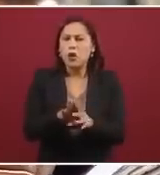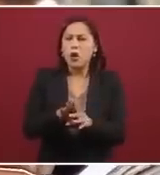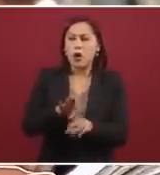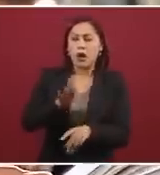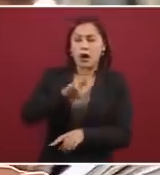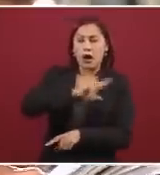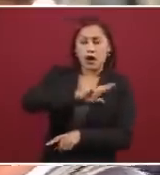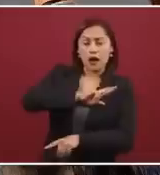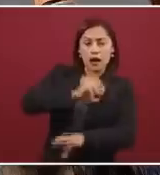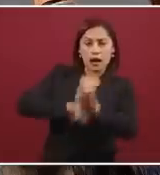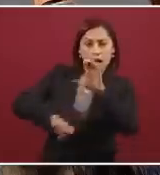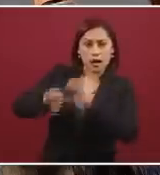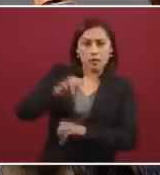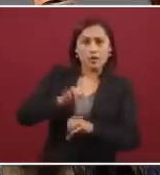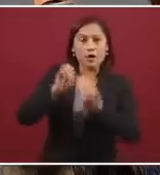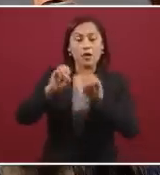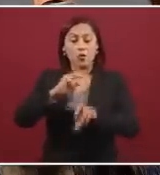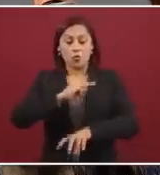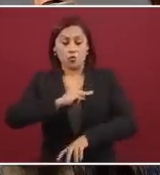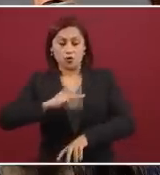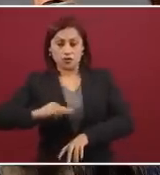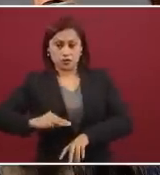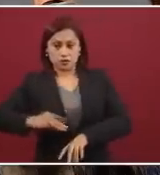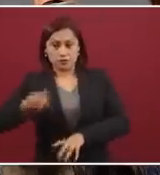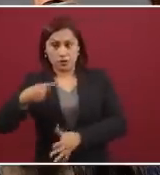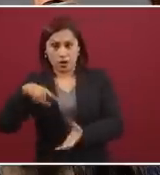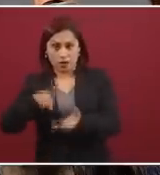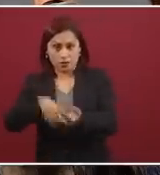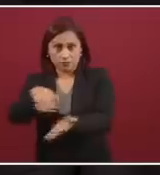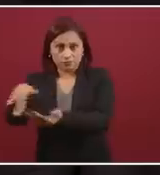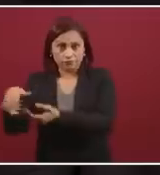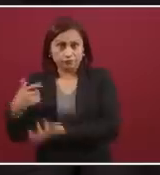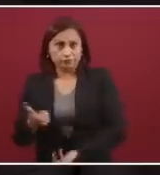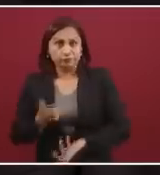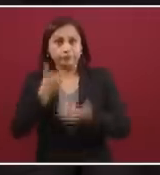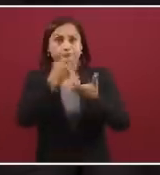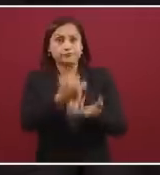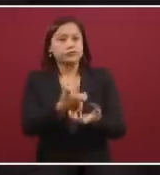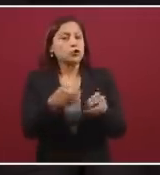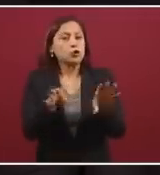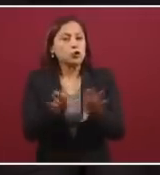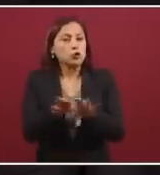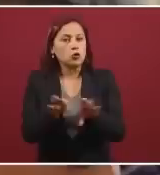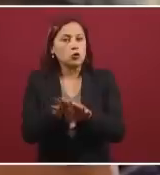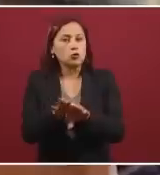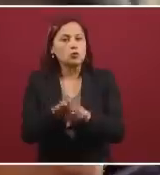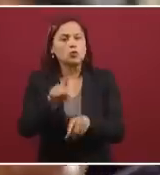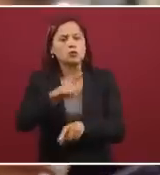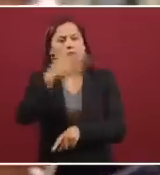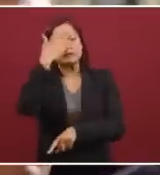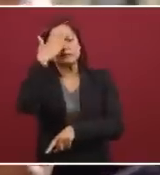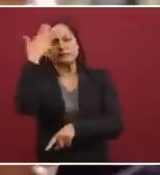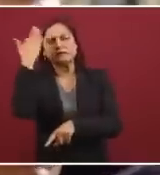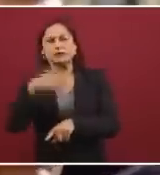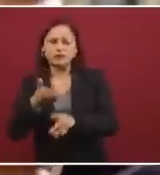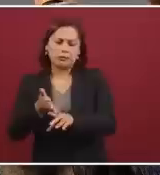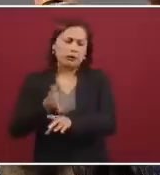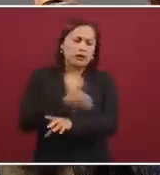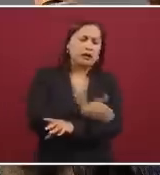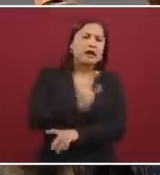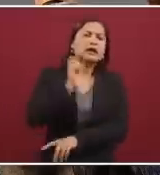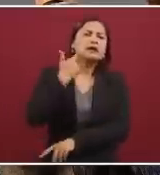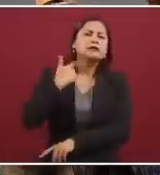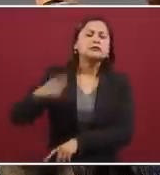municipios y saber cuáles fueron los excesos que se dieron en el sector turismo bueno